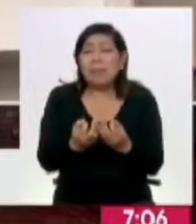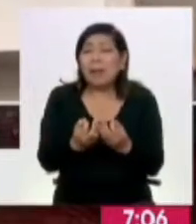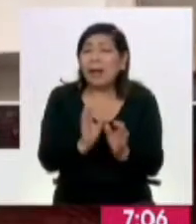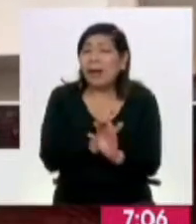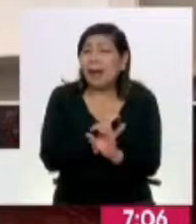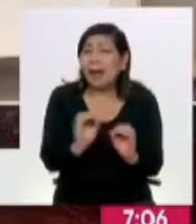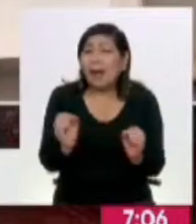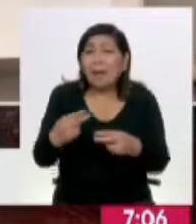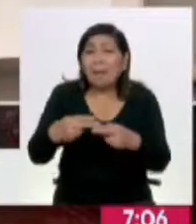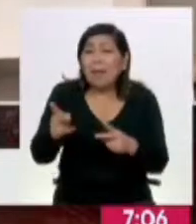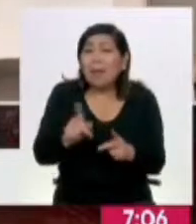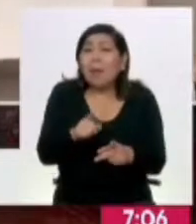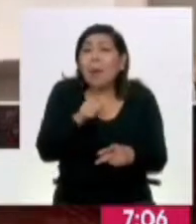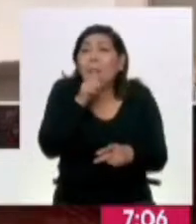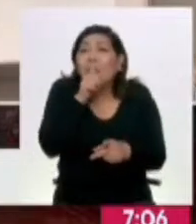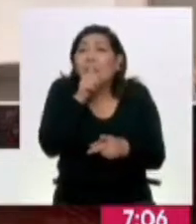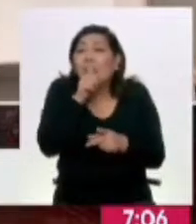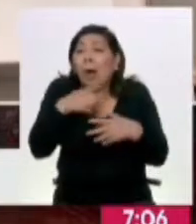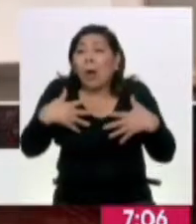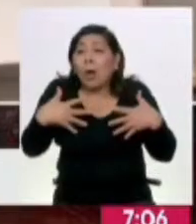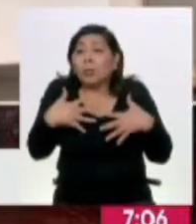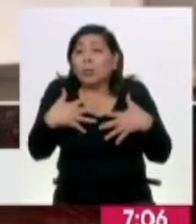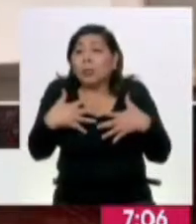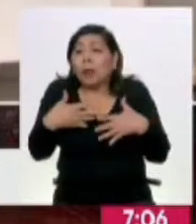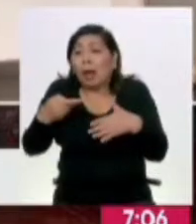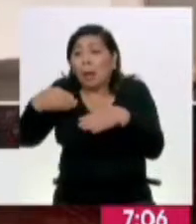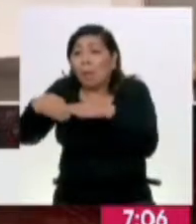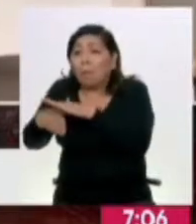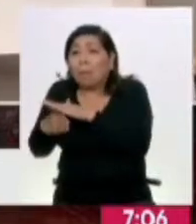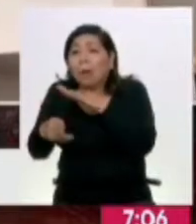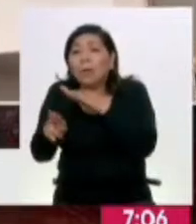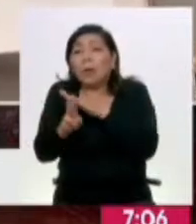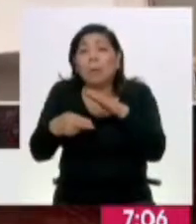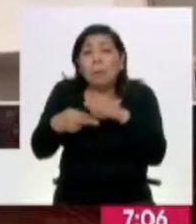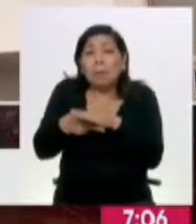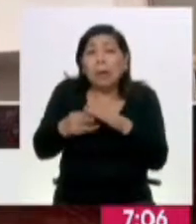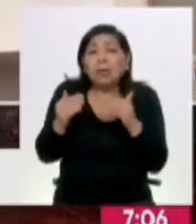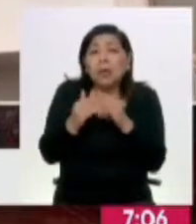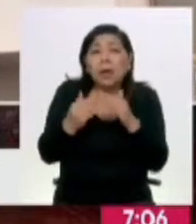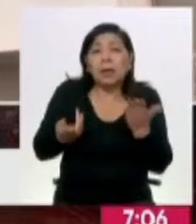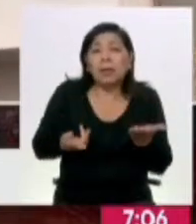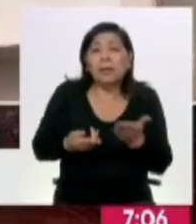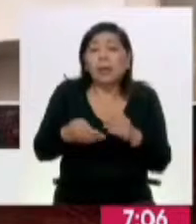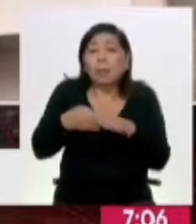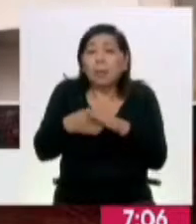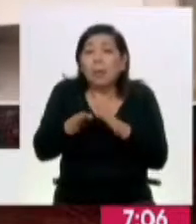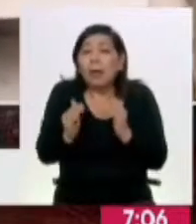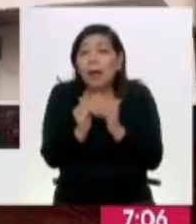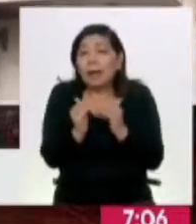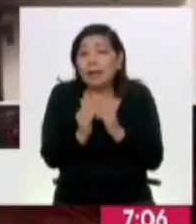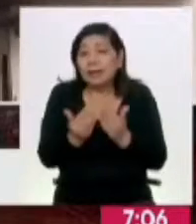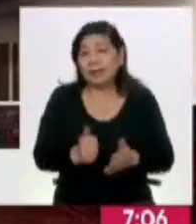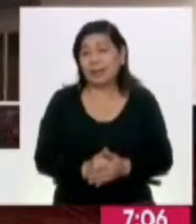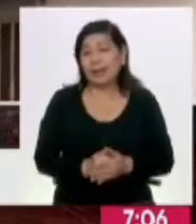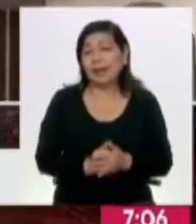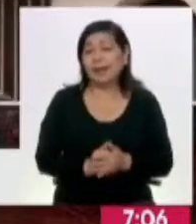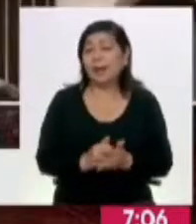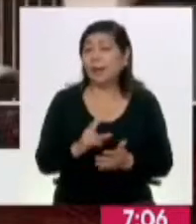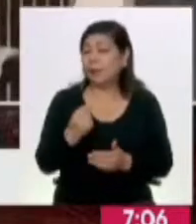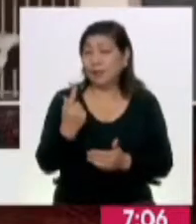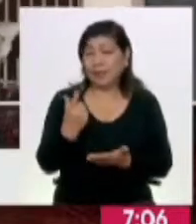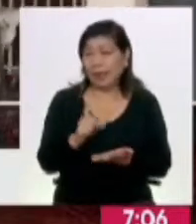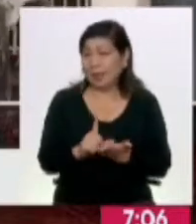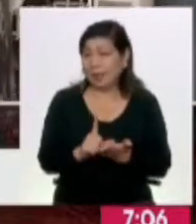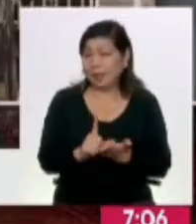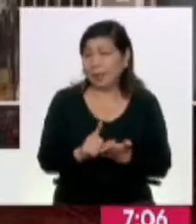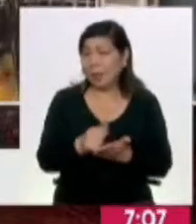ni siquiera los vecinos, todos asustados ante esta situación que ya es recurrente, ¿no? En nuestro país, no solamente en Lima,